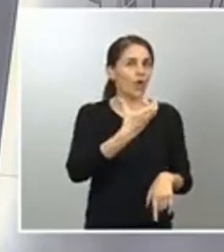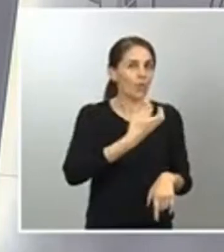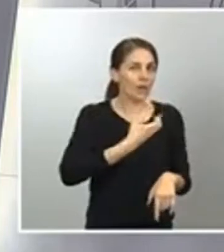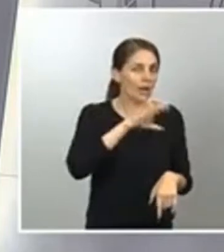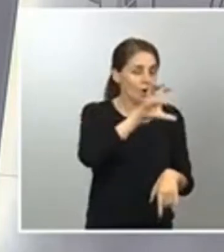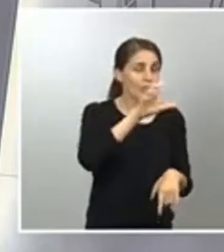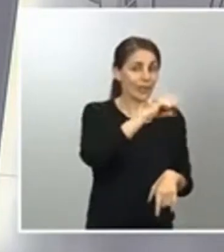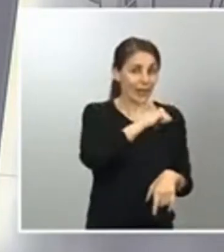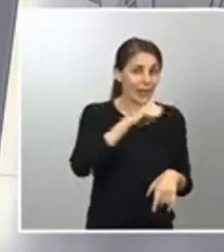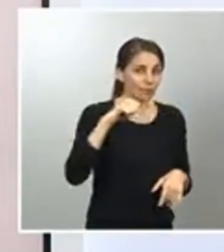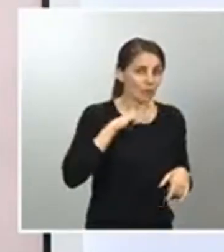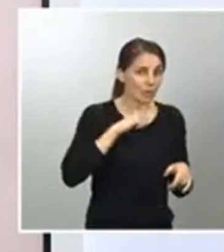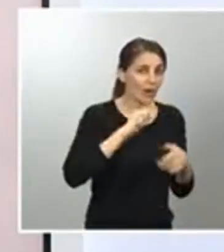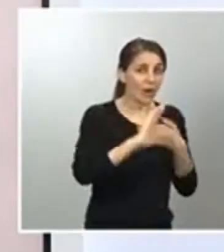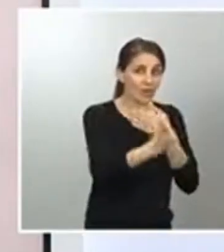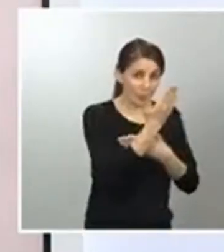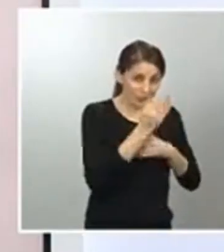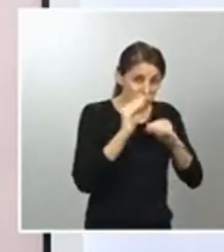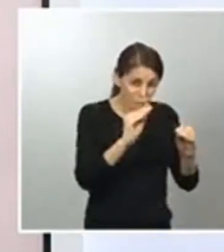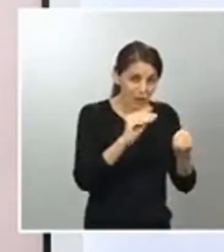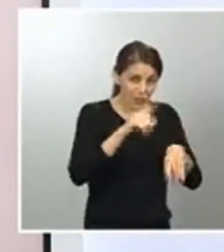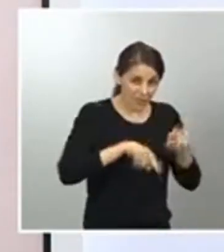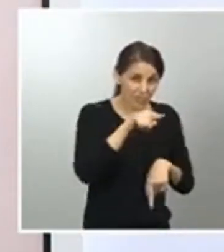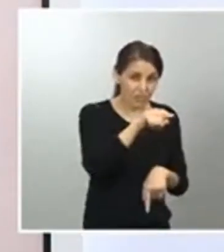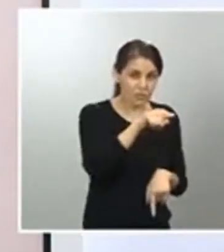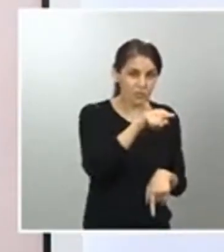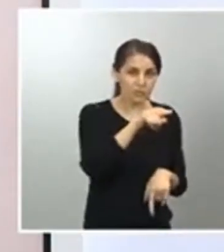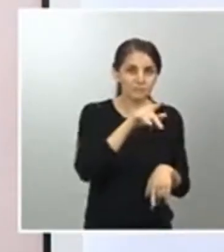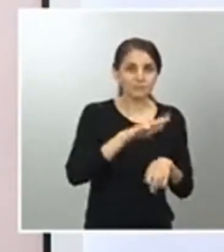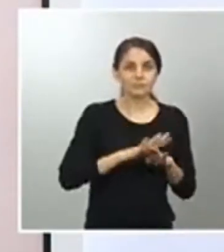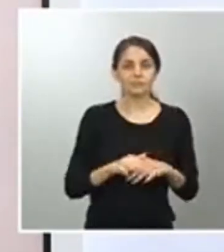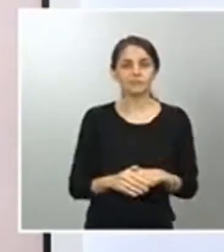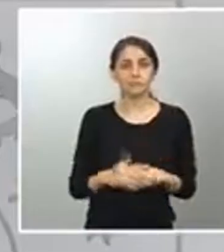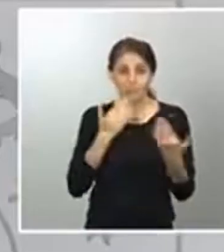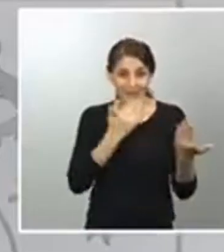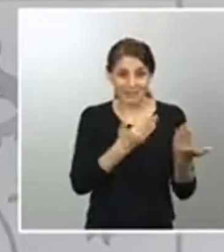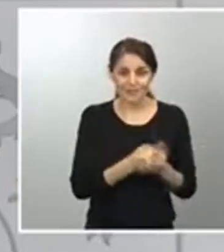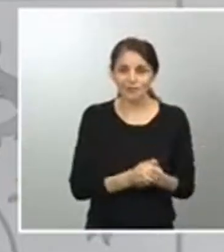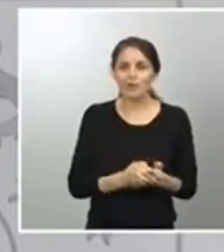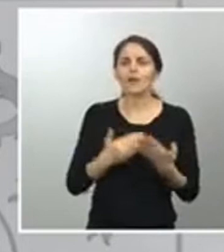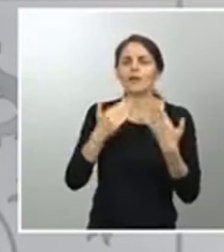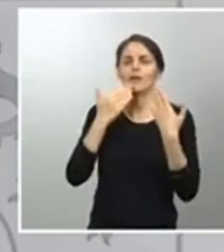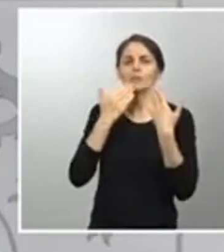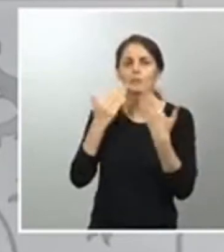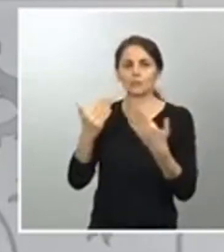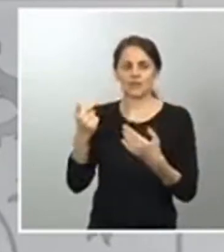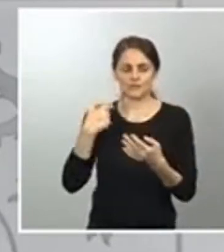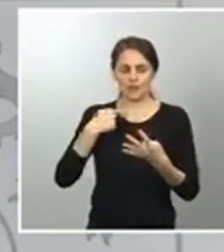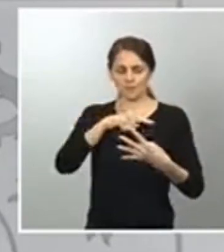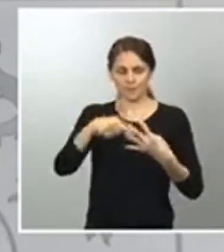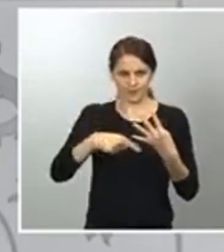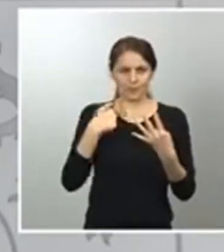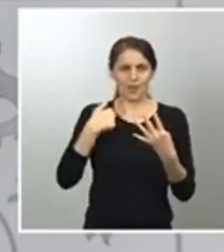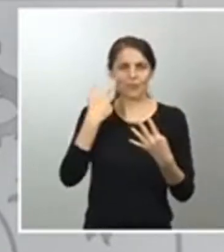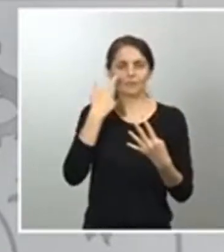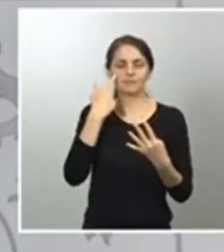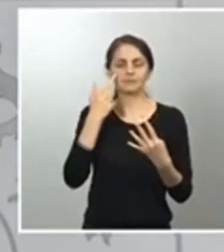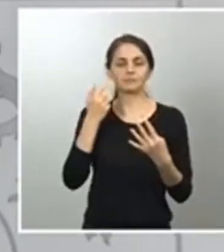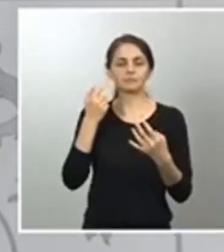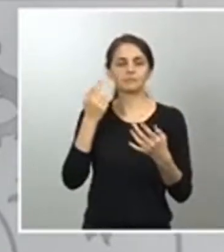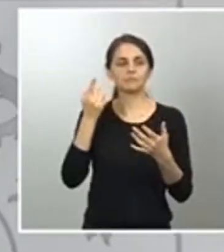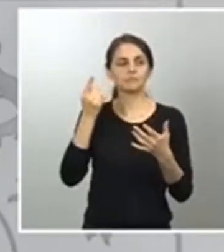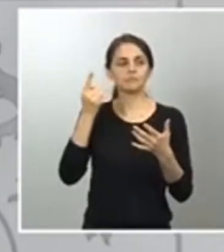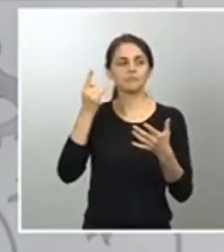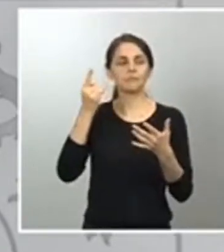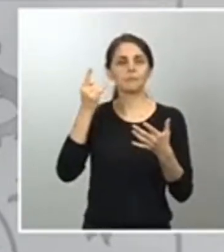este último asunto. Muchas gracias. Muchas gracias, Marisol, por tus preguntas en relación con el sistema que ha